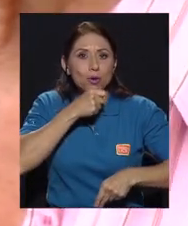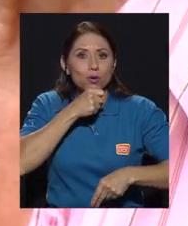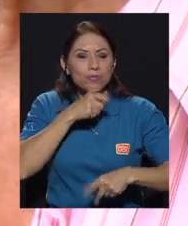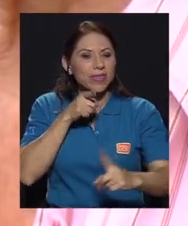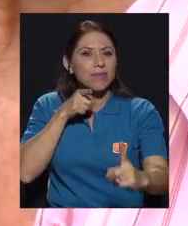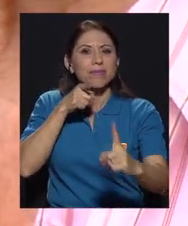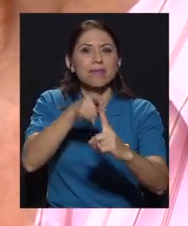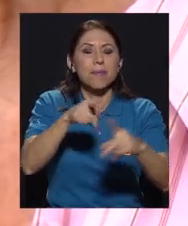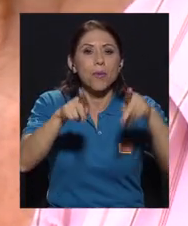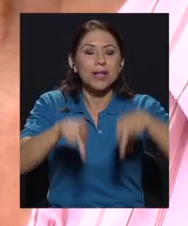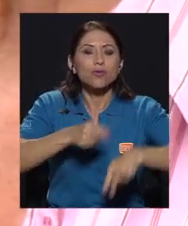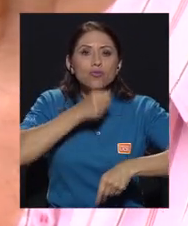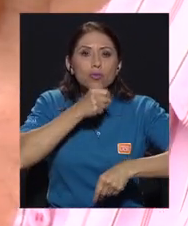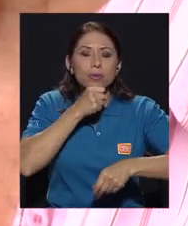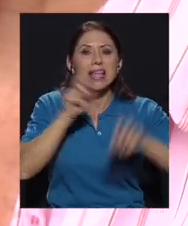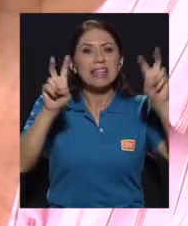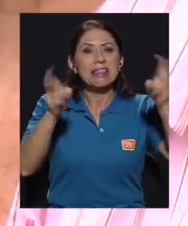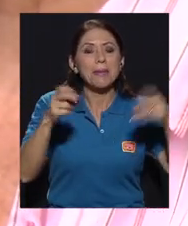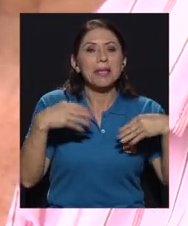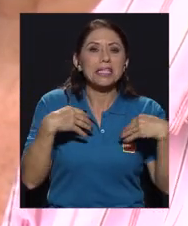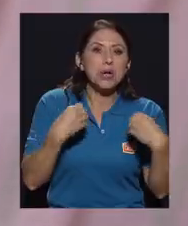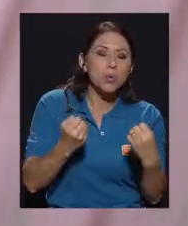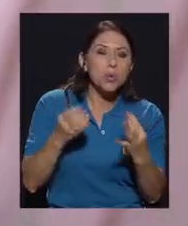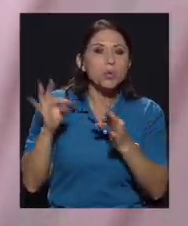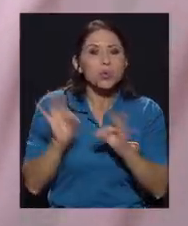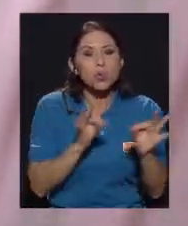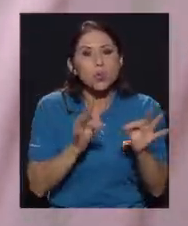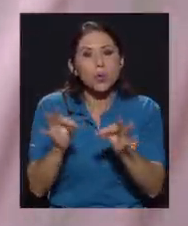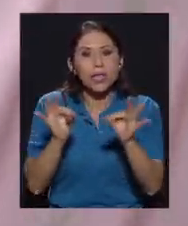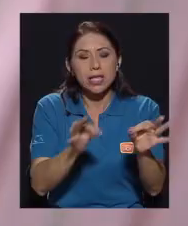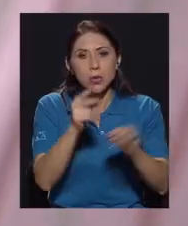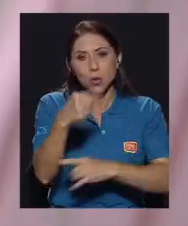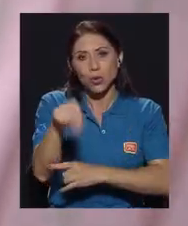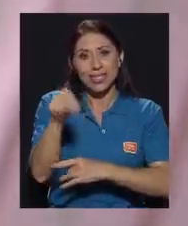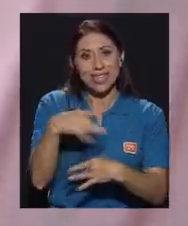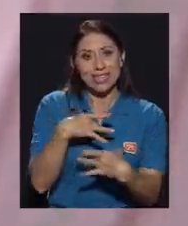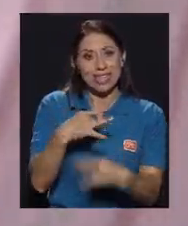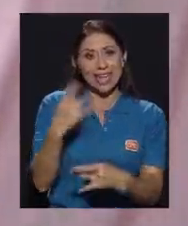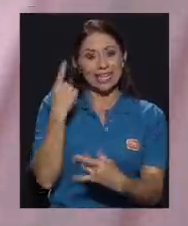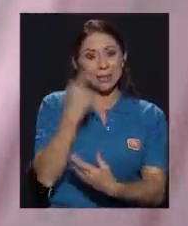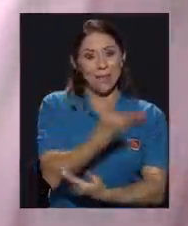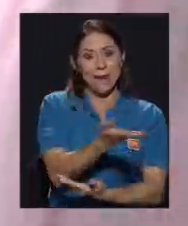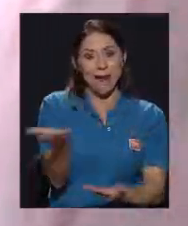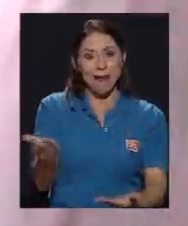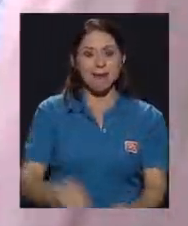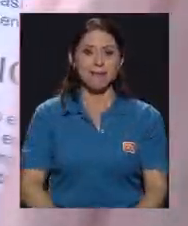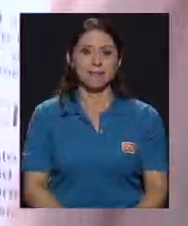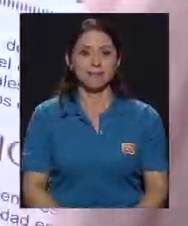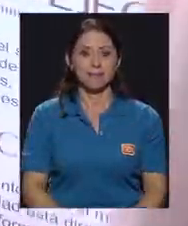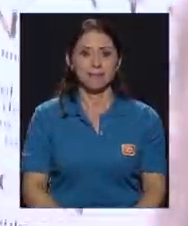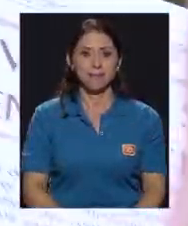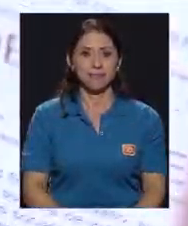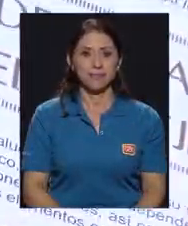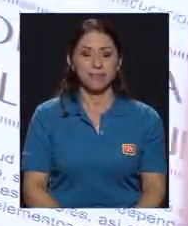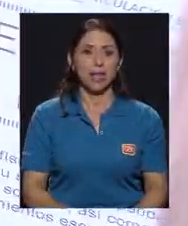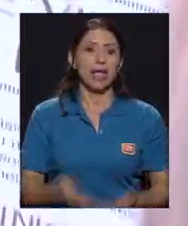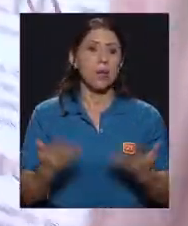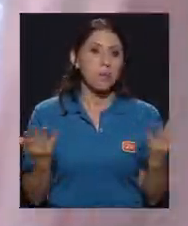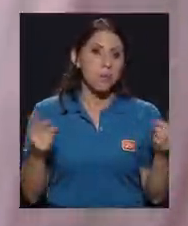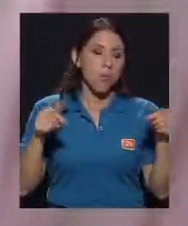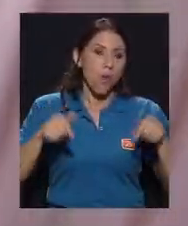a la población adulta mayor con temas sobre salud, turismo y noticias de interés para esta población. Bueno,